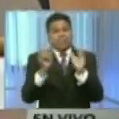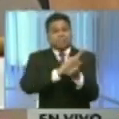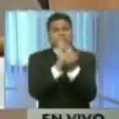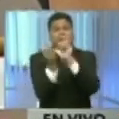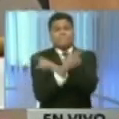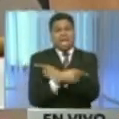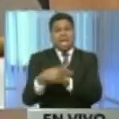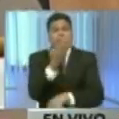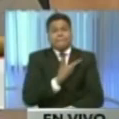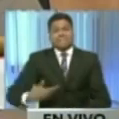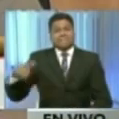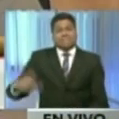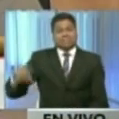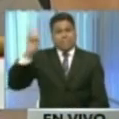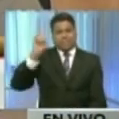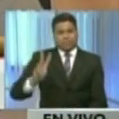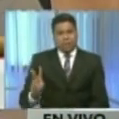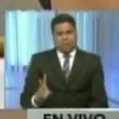de Venezuela.